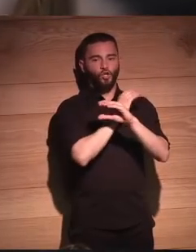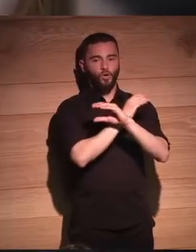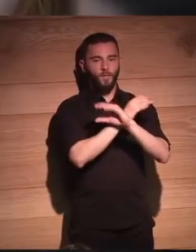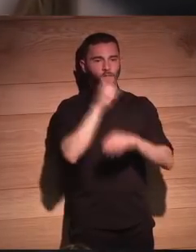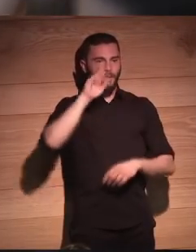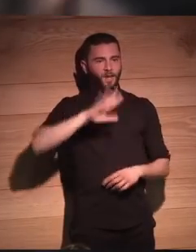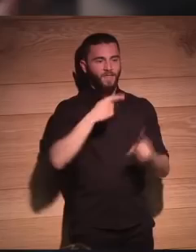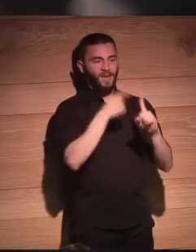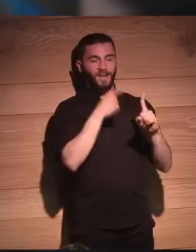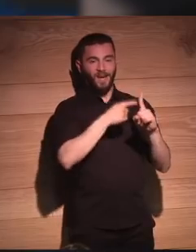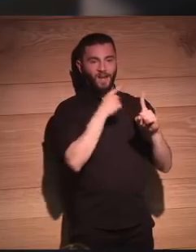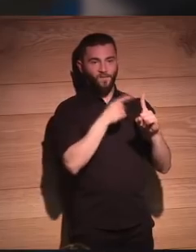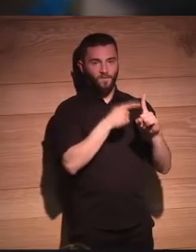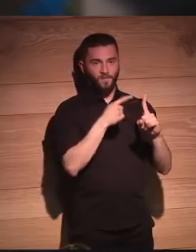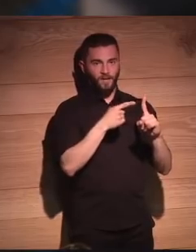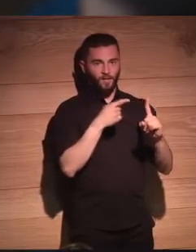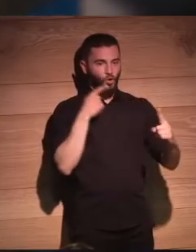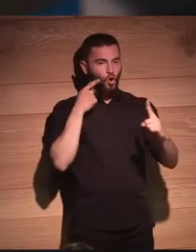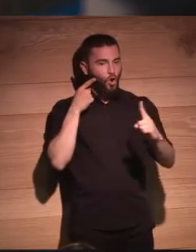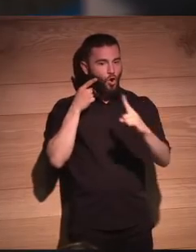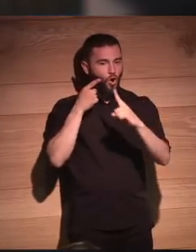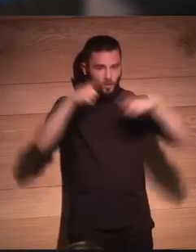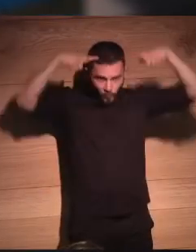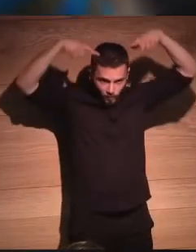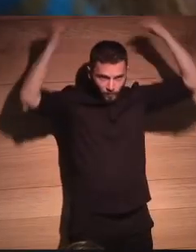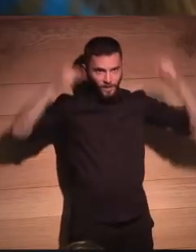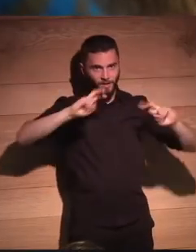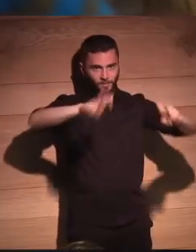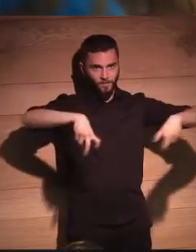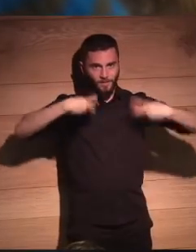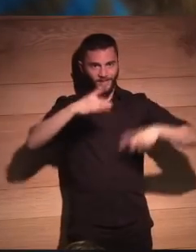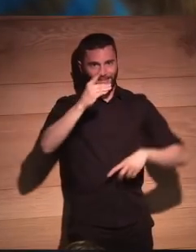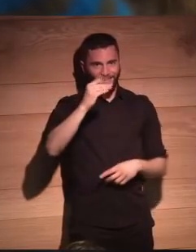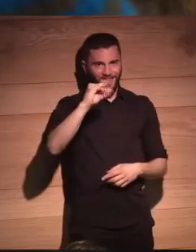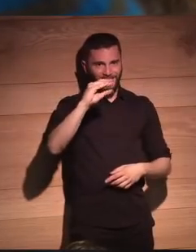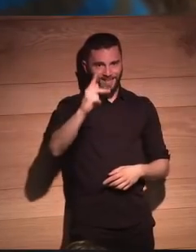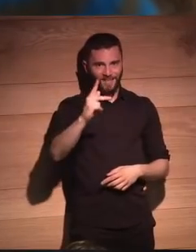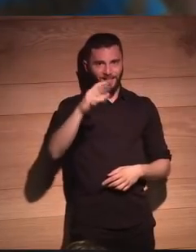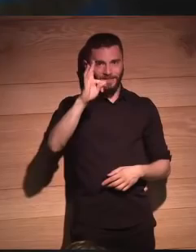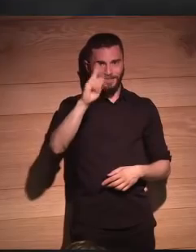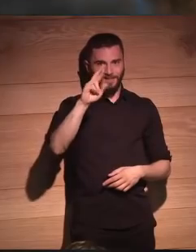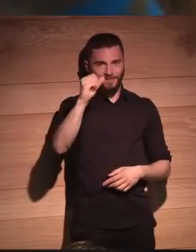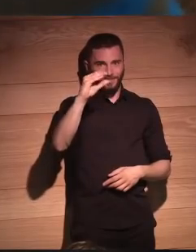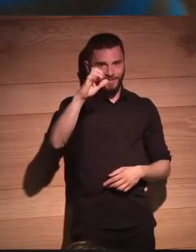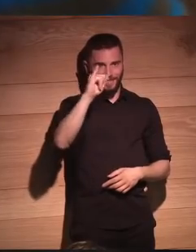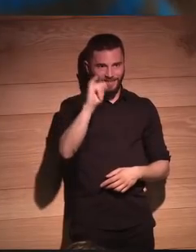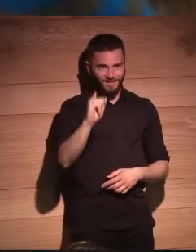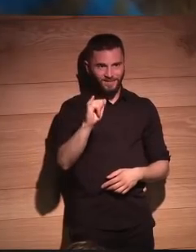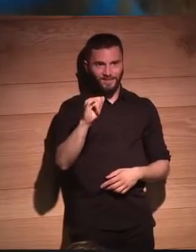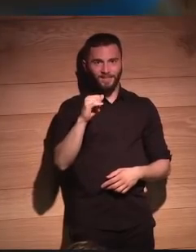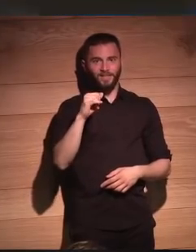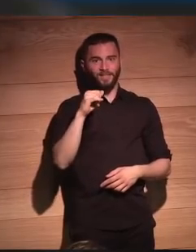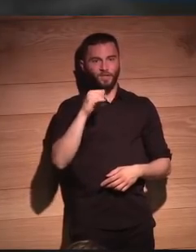que es un referente a la hora de reinventar a Batman, que es Dick Tracy. Toda la galería de villanos de